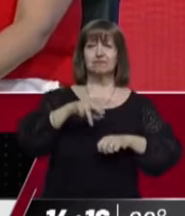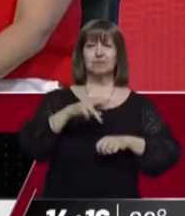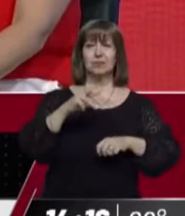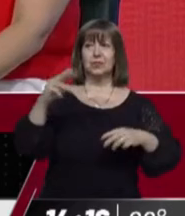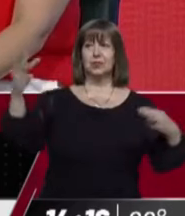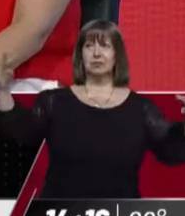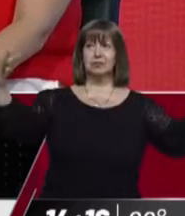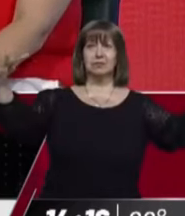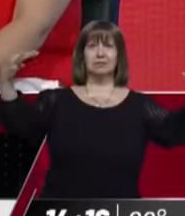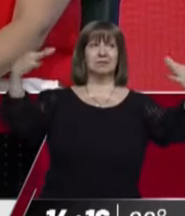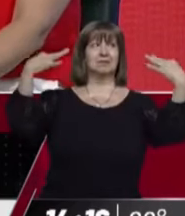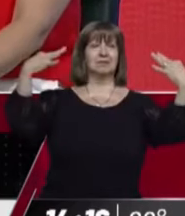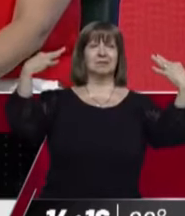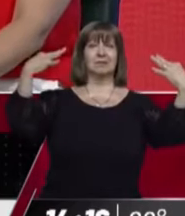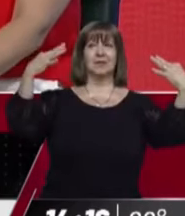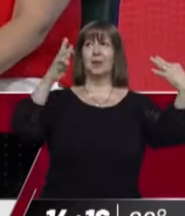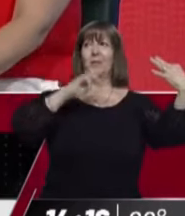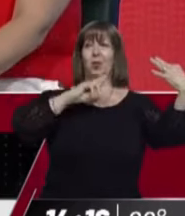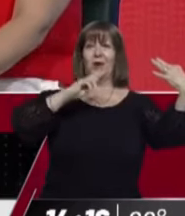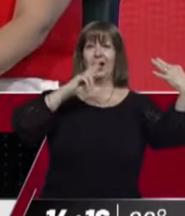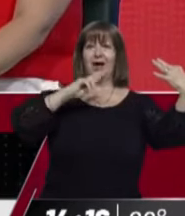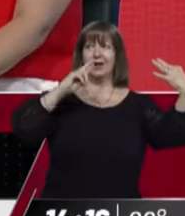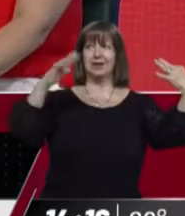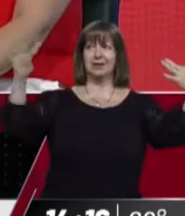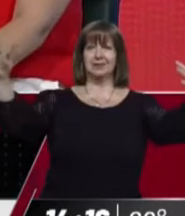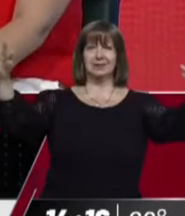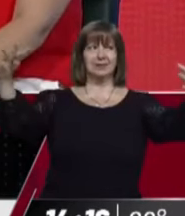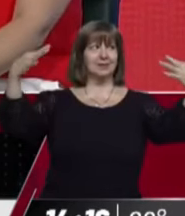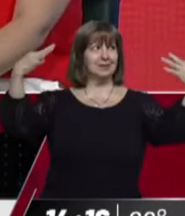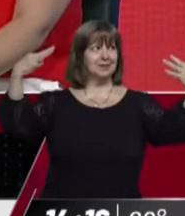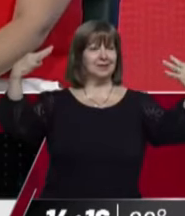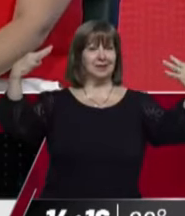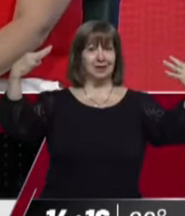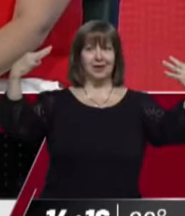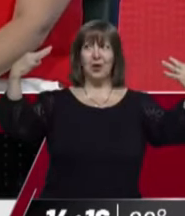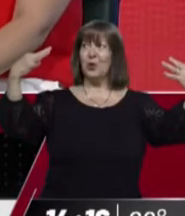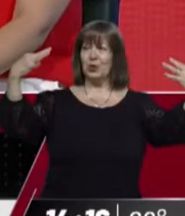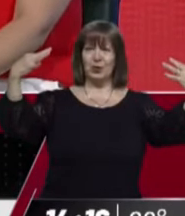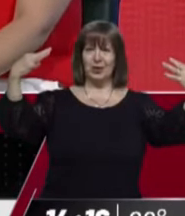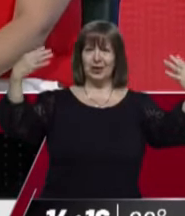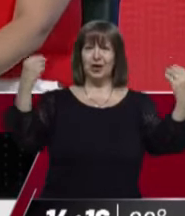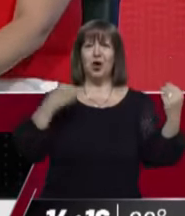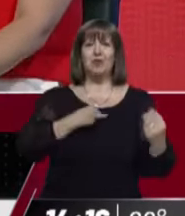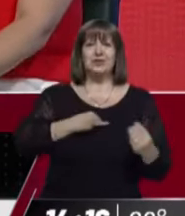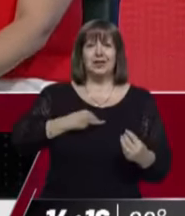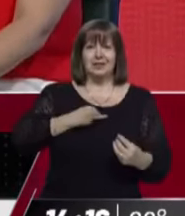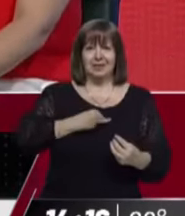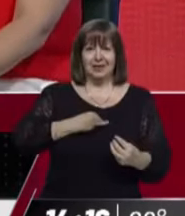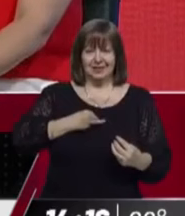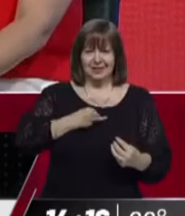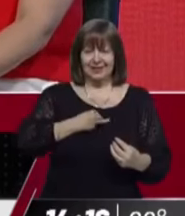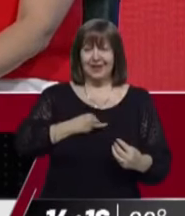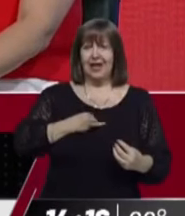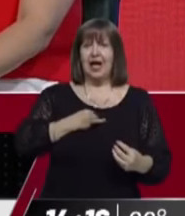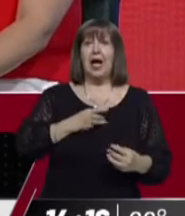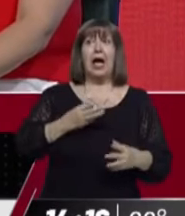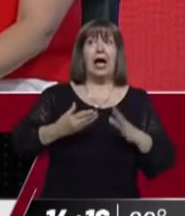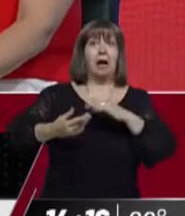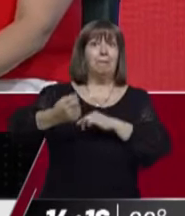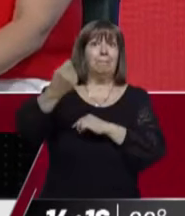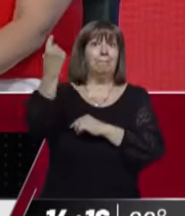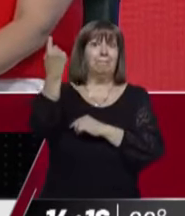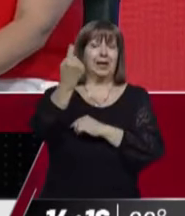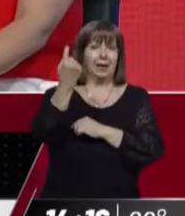al principio, bueno, como te dije, costaba porque no habíamos, no, o sea, no habían muchas mujeres. En un momento quedé